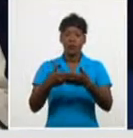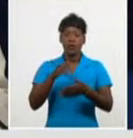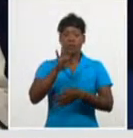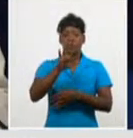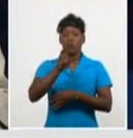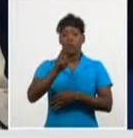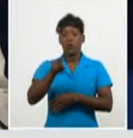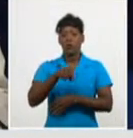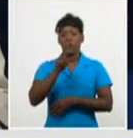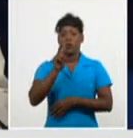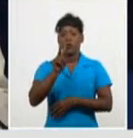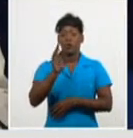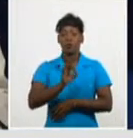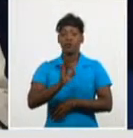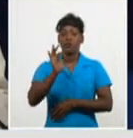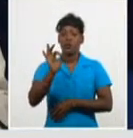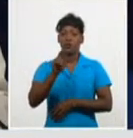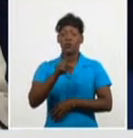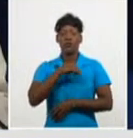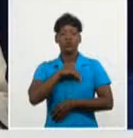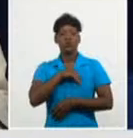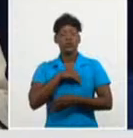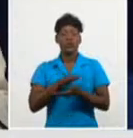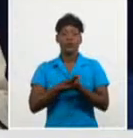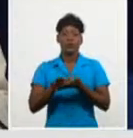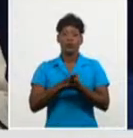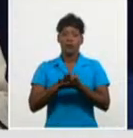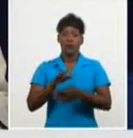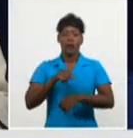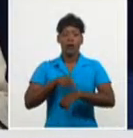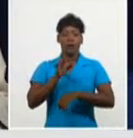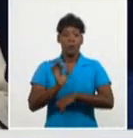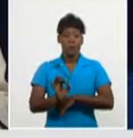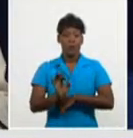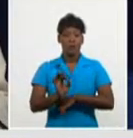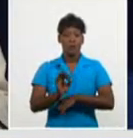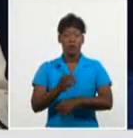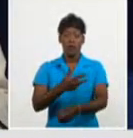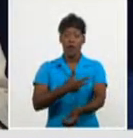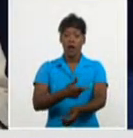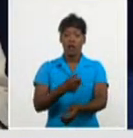53,2% han sido asintomáticos en el momento del diagnóstico.